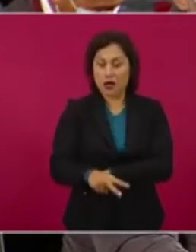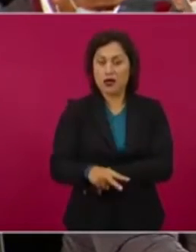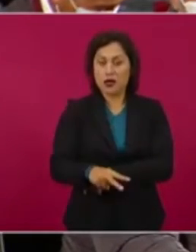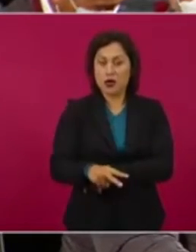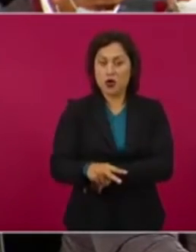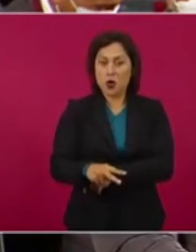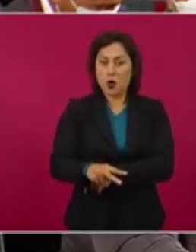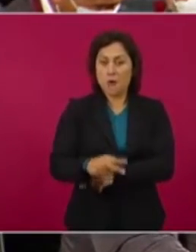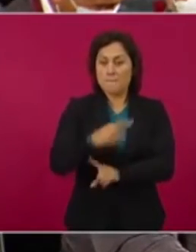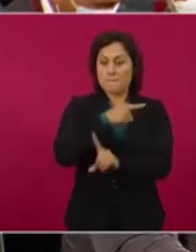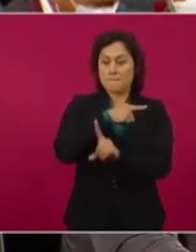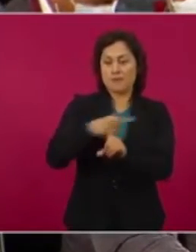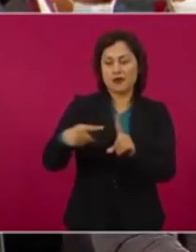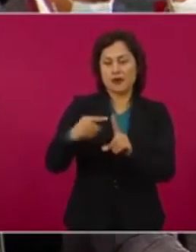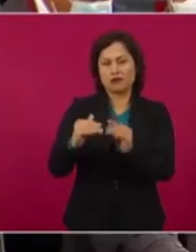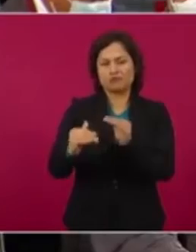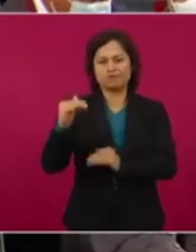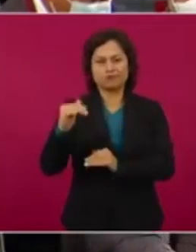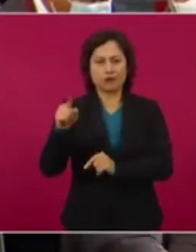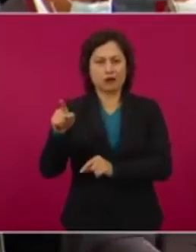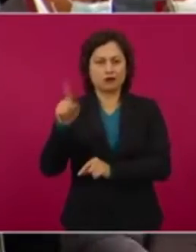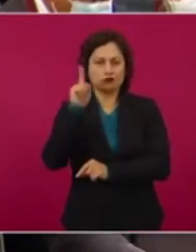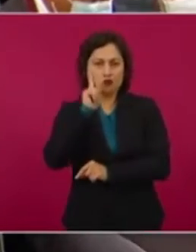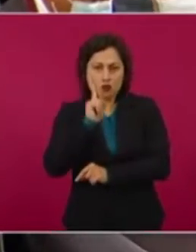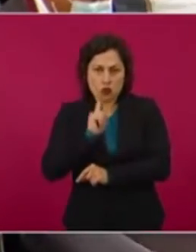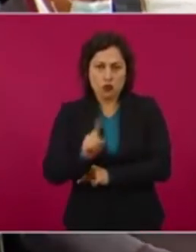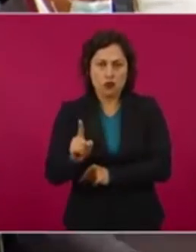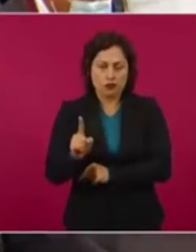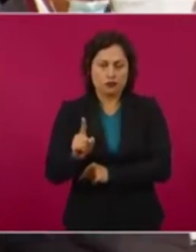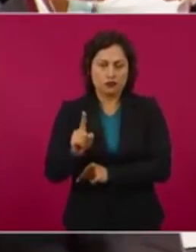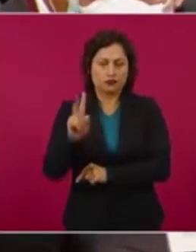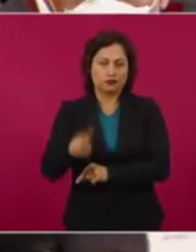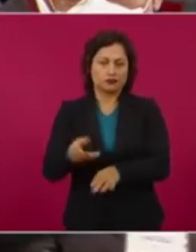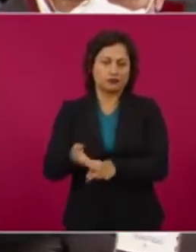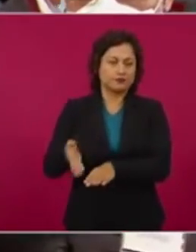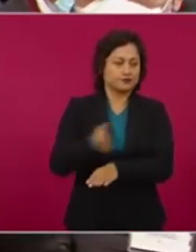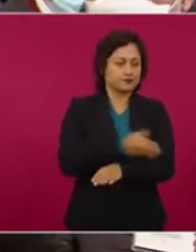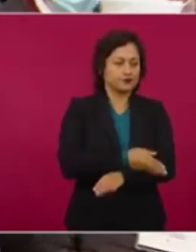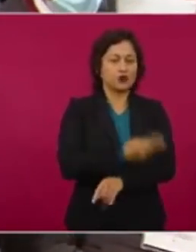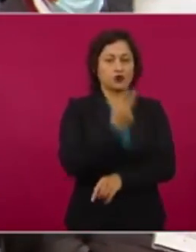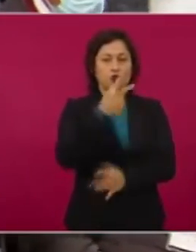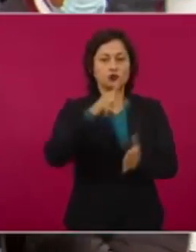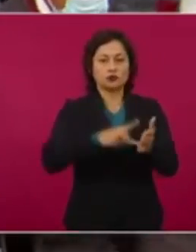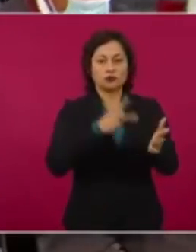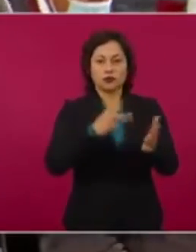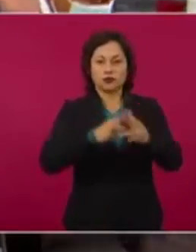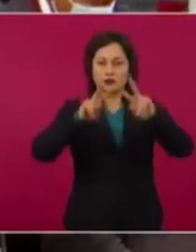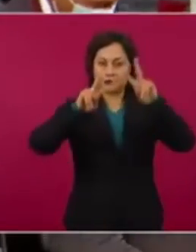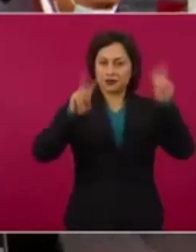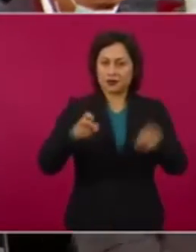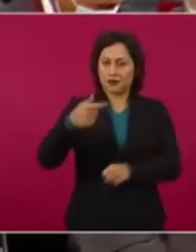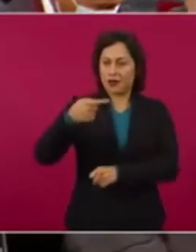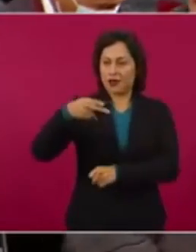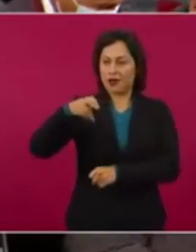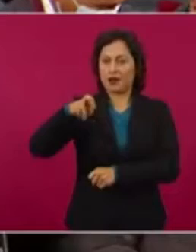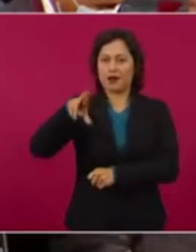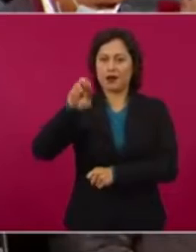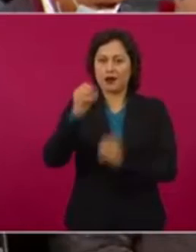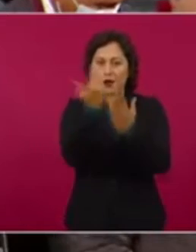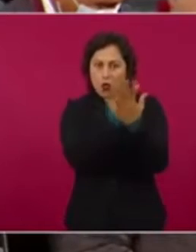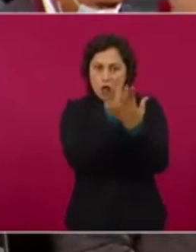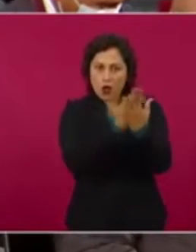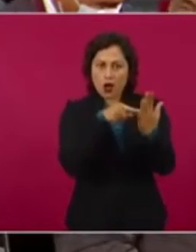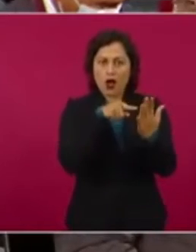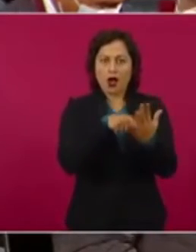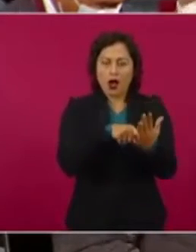mensaje que se dio en aquellos 2 informes de género donde estaban todas estas partes, todas